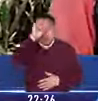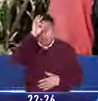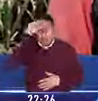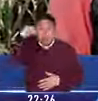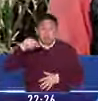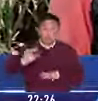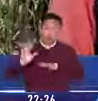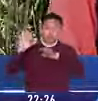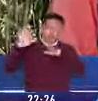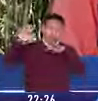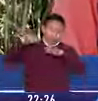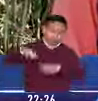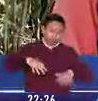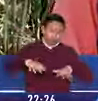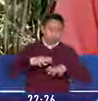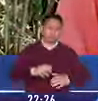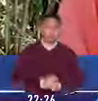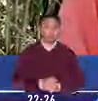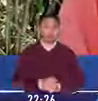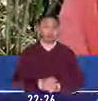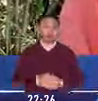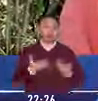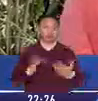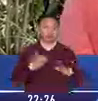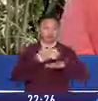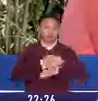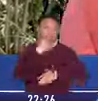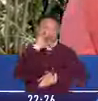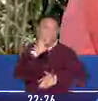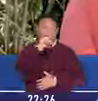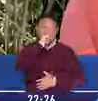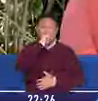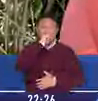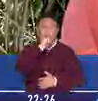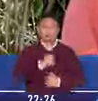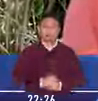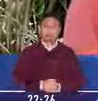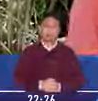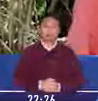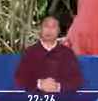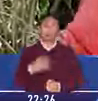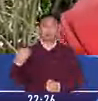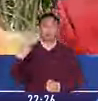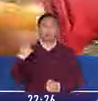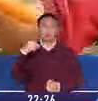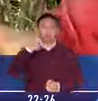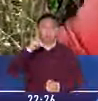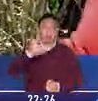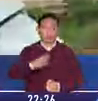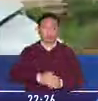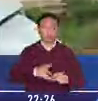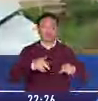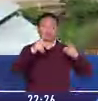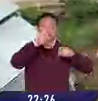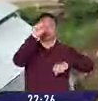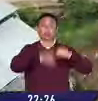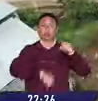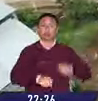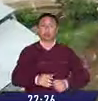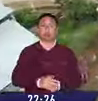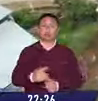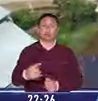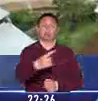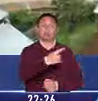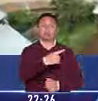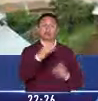crecido tantísimo. Ya pues, y después que estábamos ahí, cuando comienzan a avisar que sí, que ya se ha llevado el puente. El puente era un